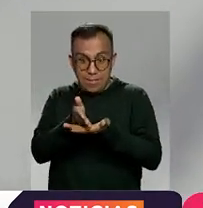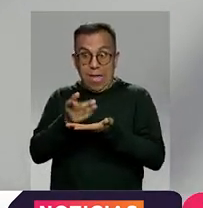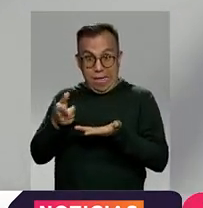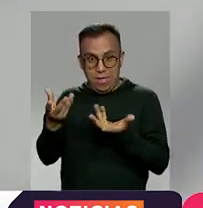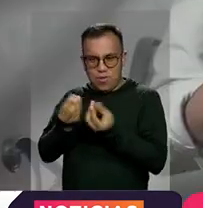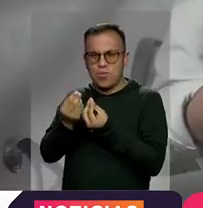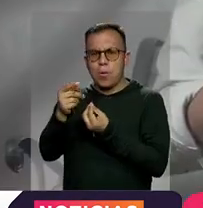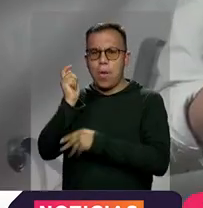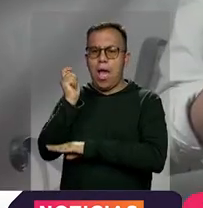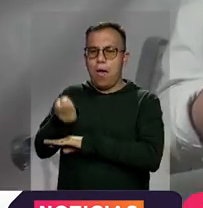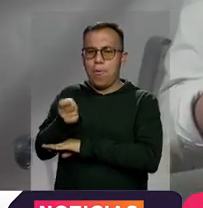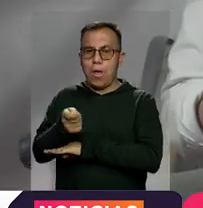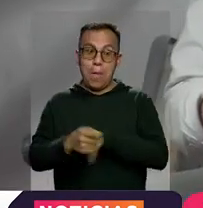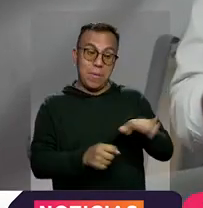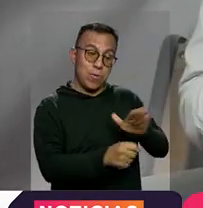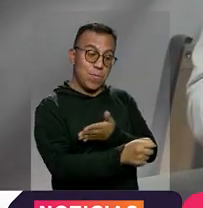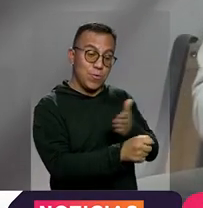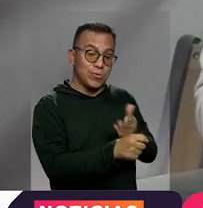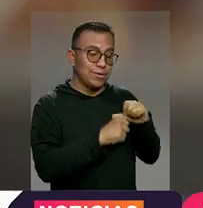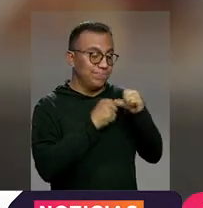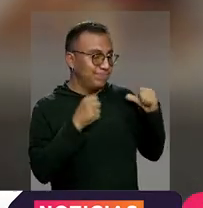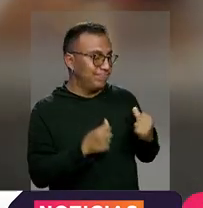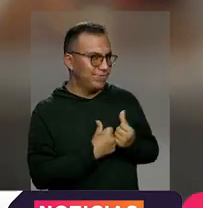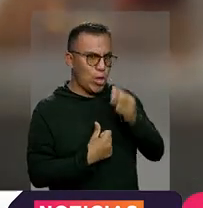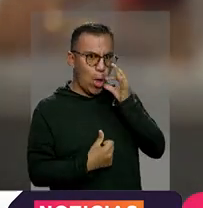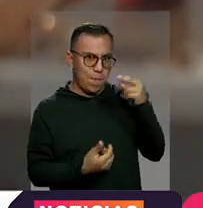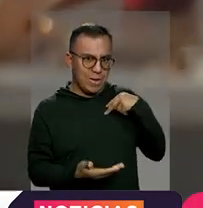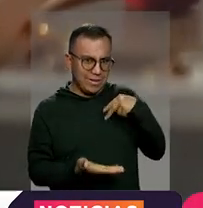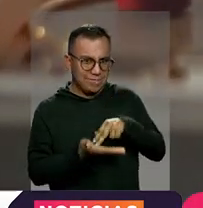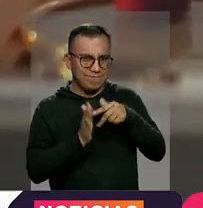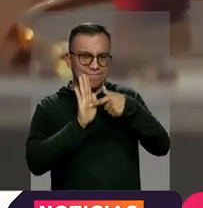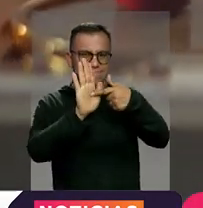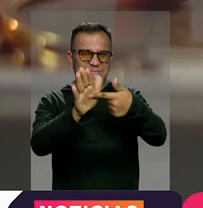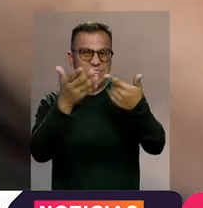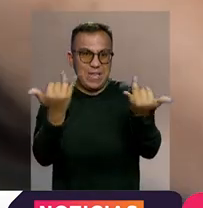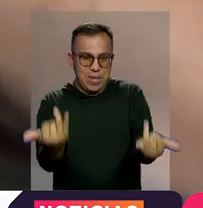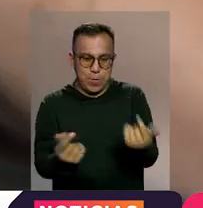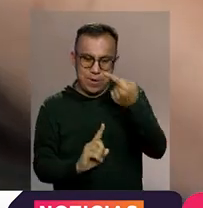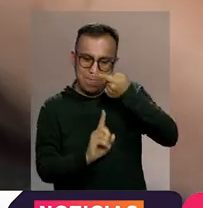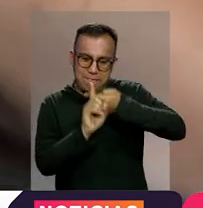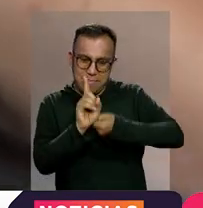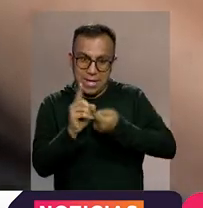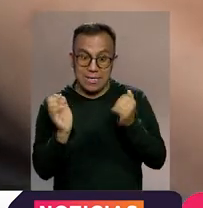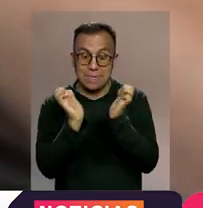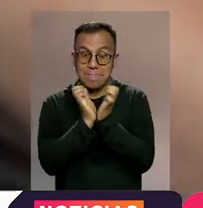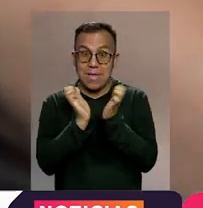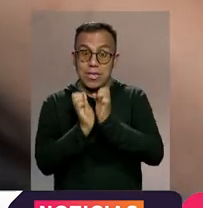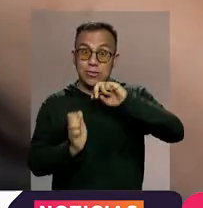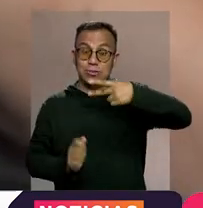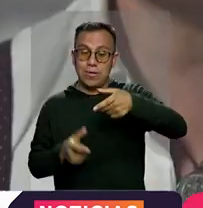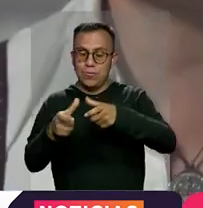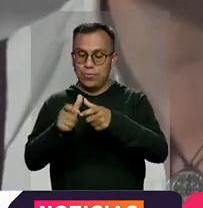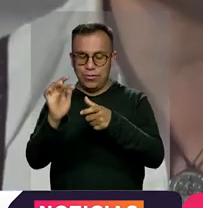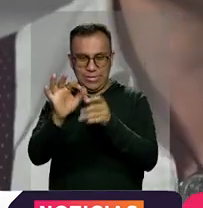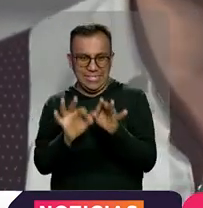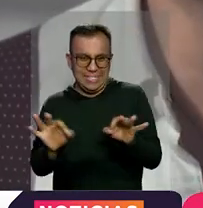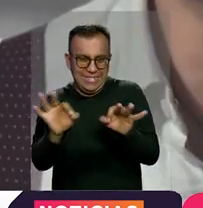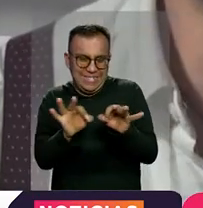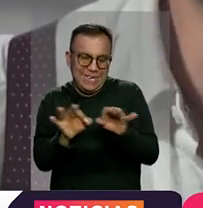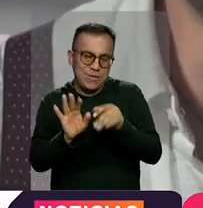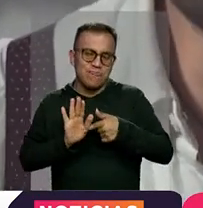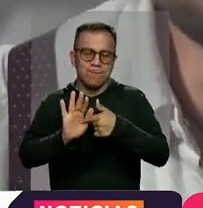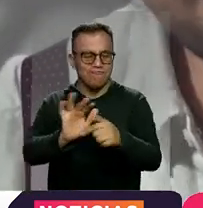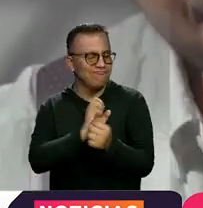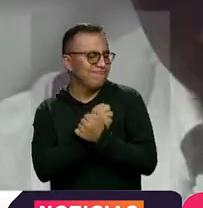de profesión pero músico de corazón. El cantautor colombiano presenta para este mes de mayo su segundo sencillo del año, Un Poco